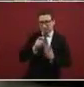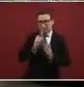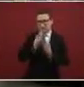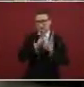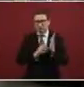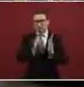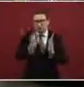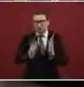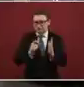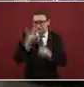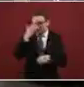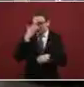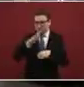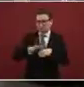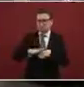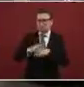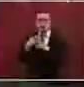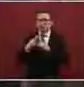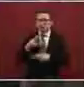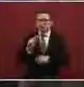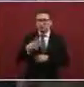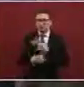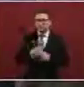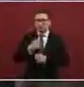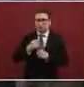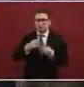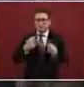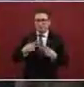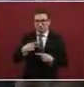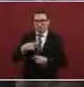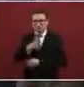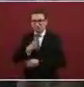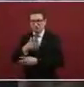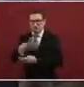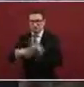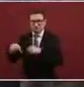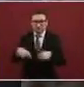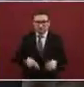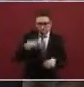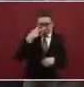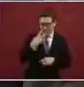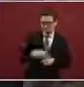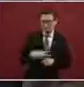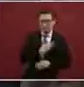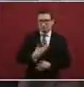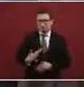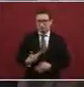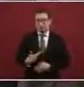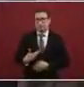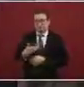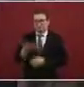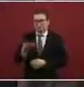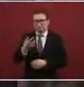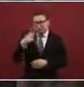la conmemoración de los 80 años de la llegada del exilio republicano español a tierras mexicanas, el presidente de México, el licenciado